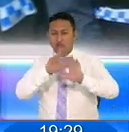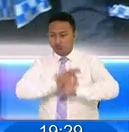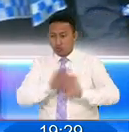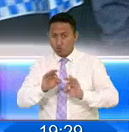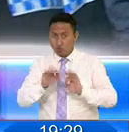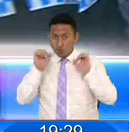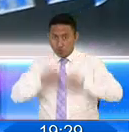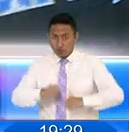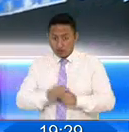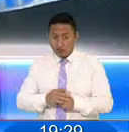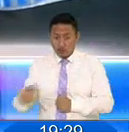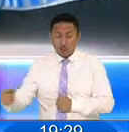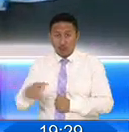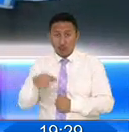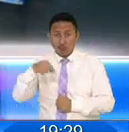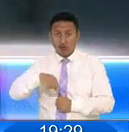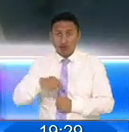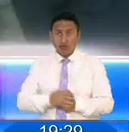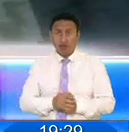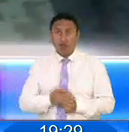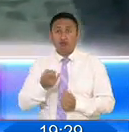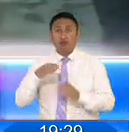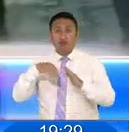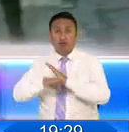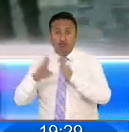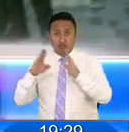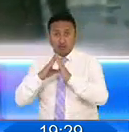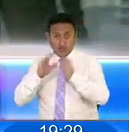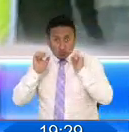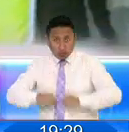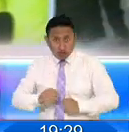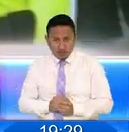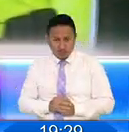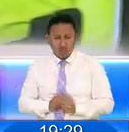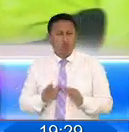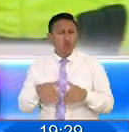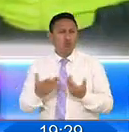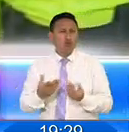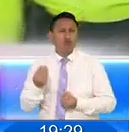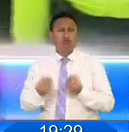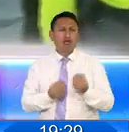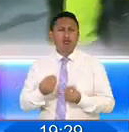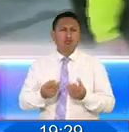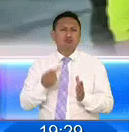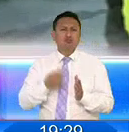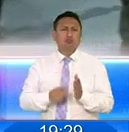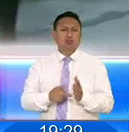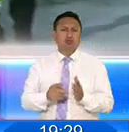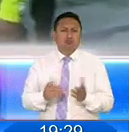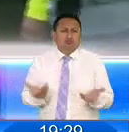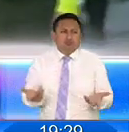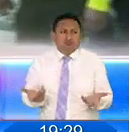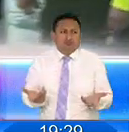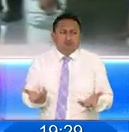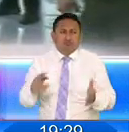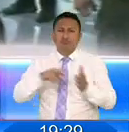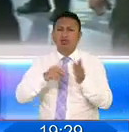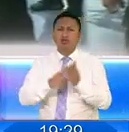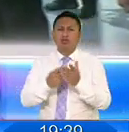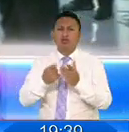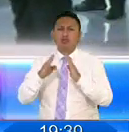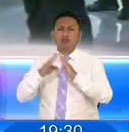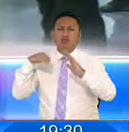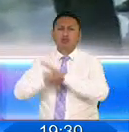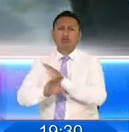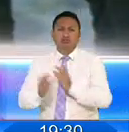podrá romper esta inviolabilidad al domicilio. ¿Cómo se procederá? ¿En qué casos nomás se puede proceder? ¿Qué implica esta inviolabilidad